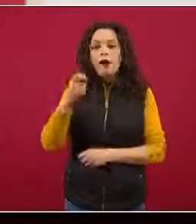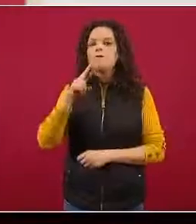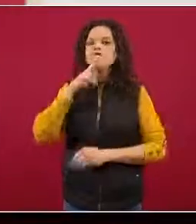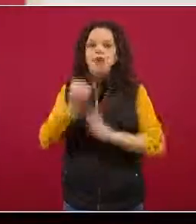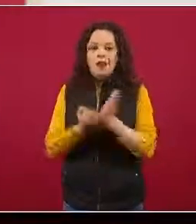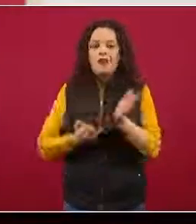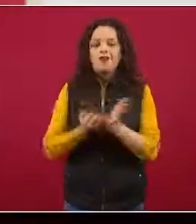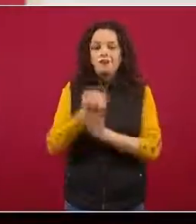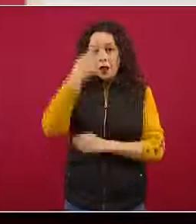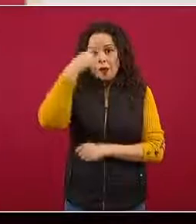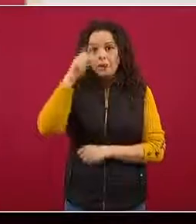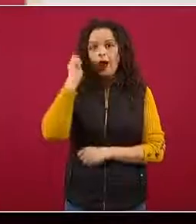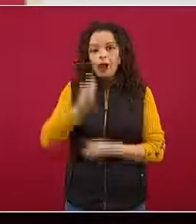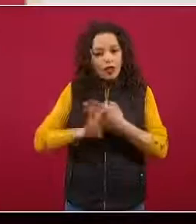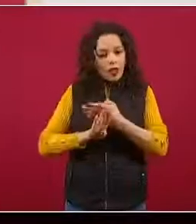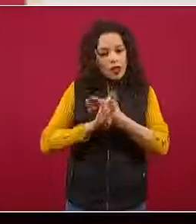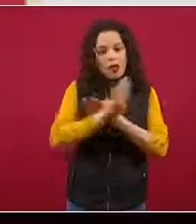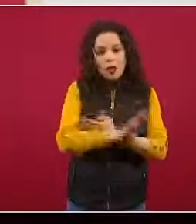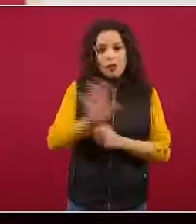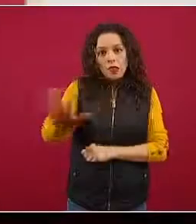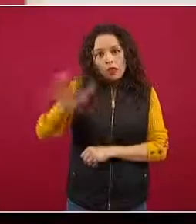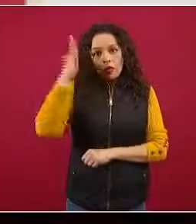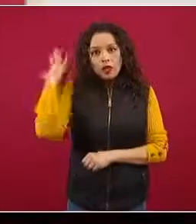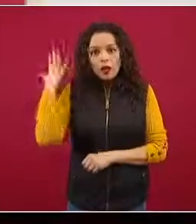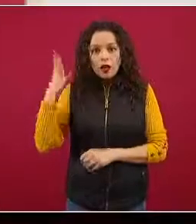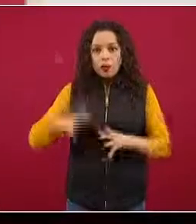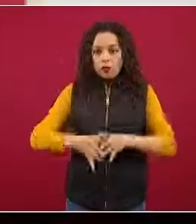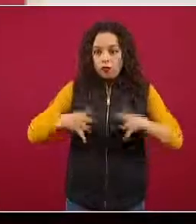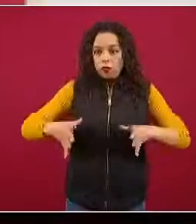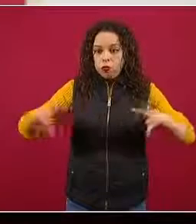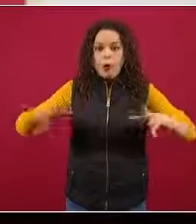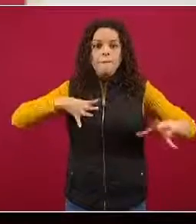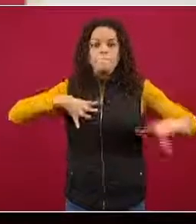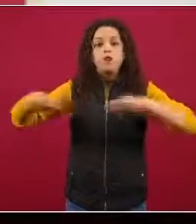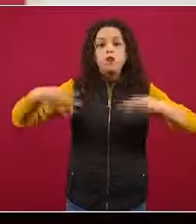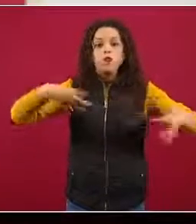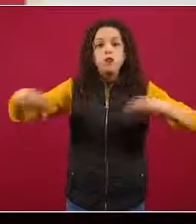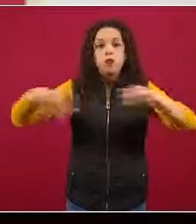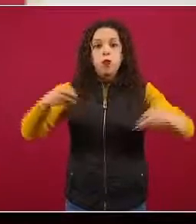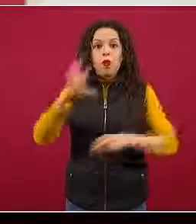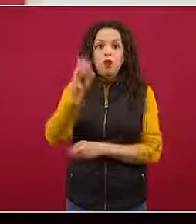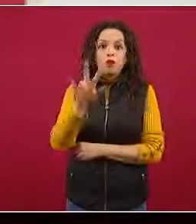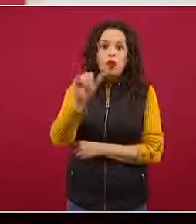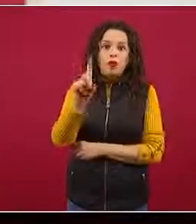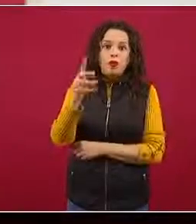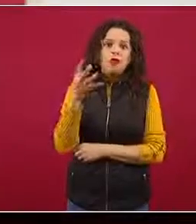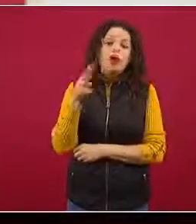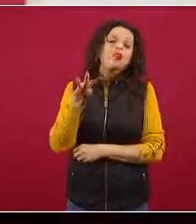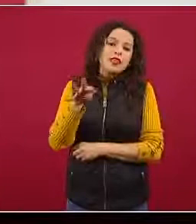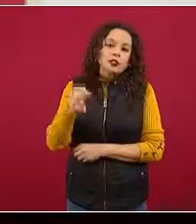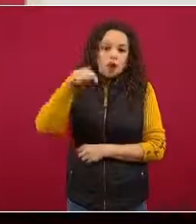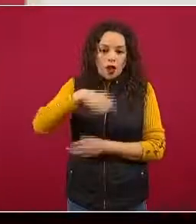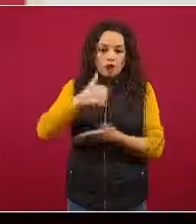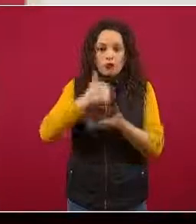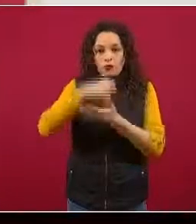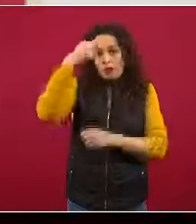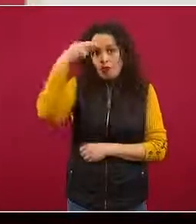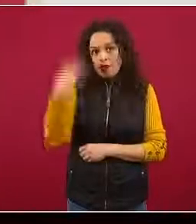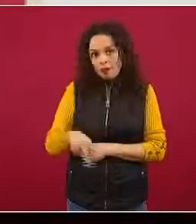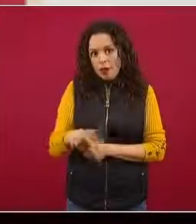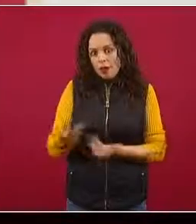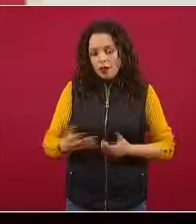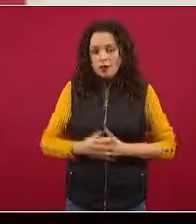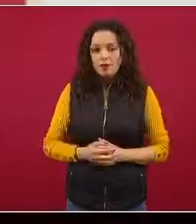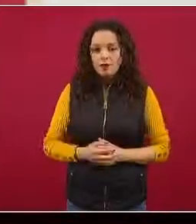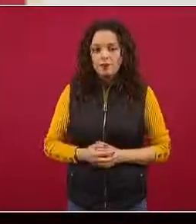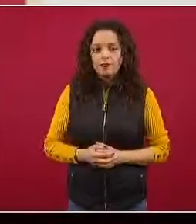crecimiento progresivo y rápido que ha habido de la epidemia de COVID-19 en la Ciudad de México particularmente. Entonces,